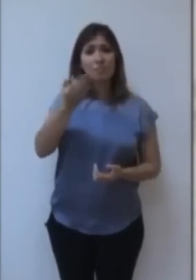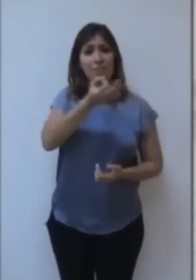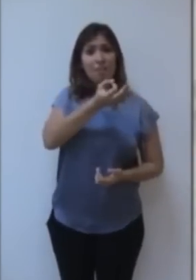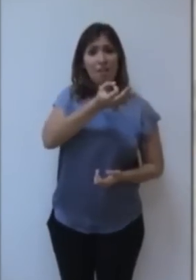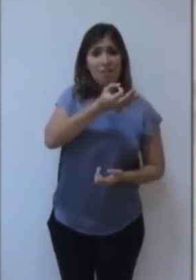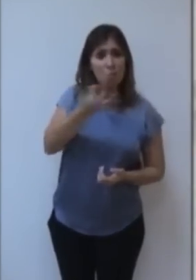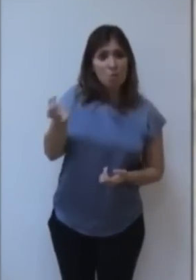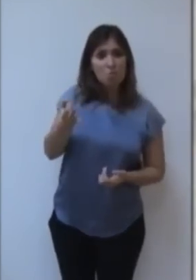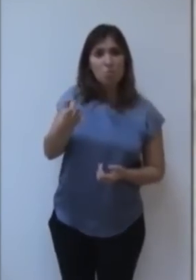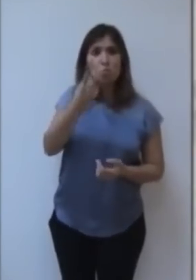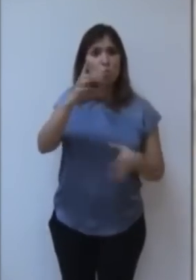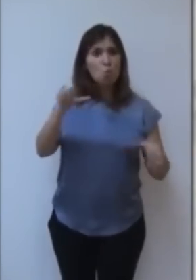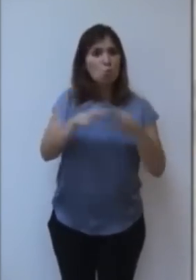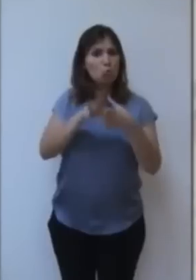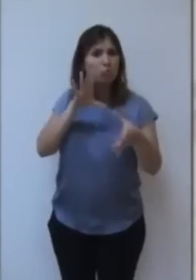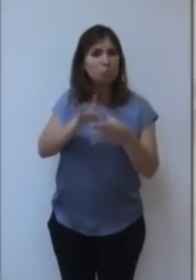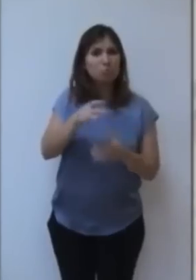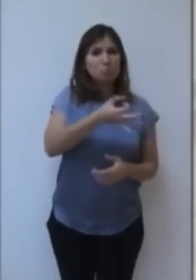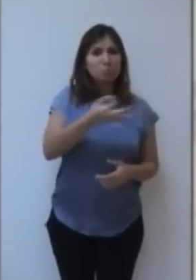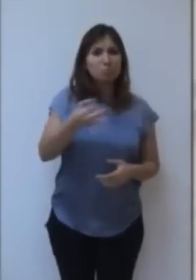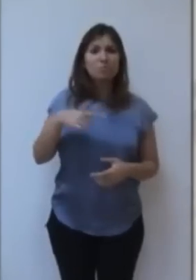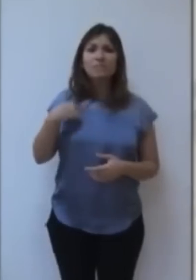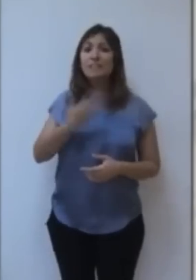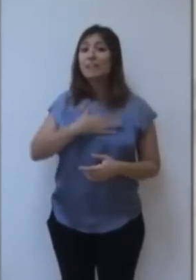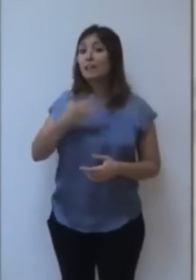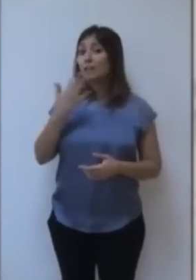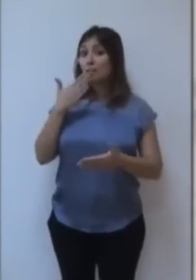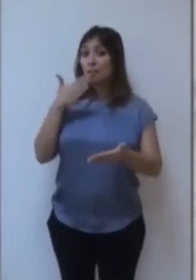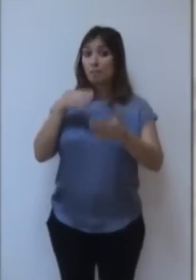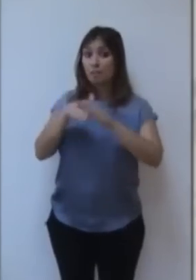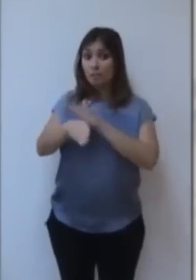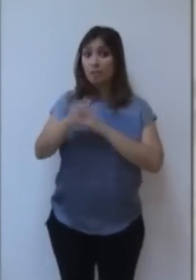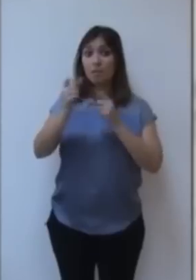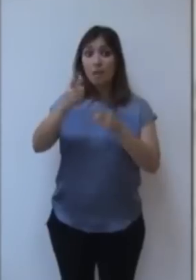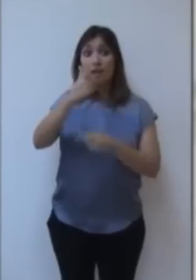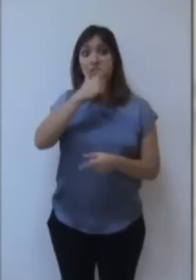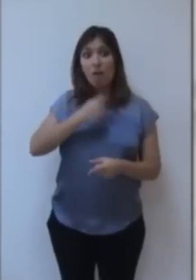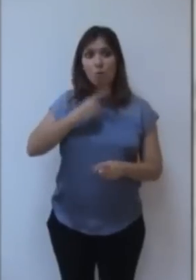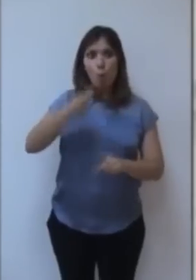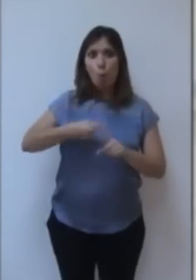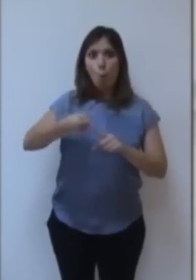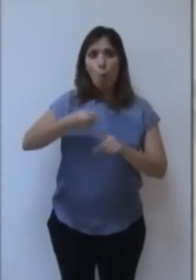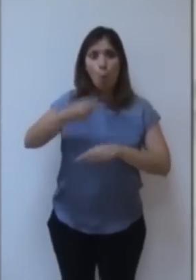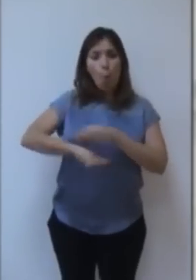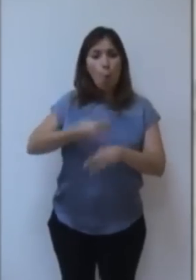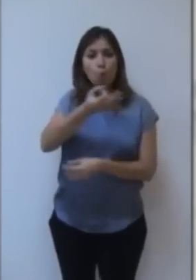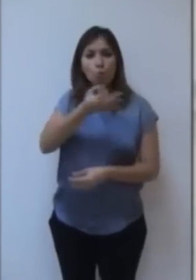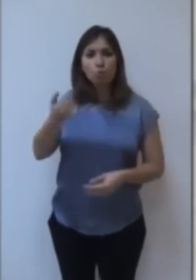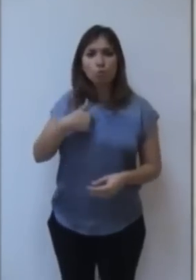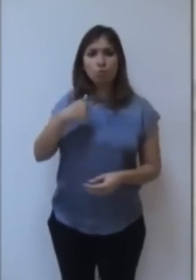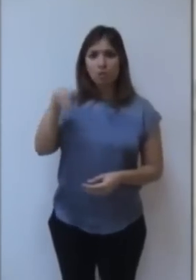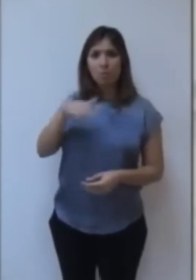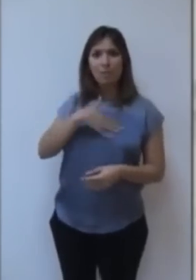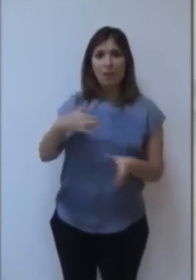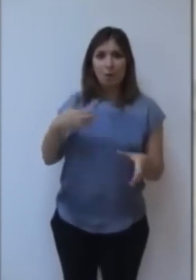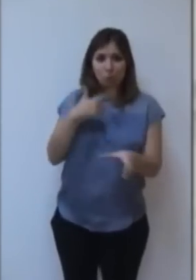adecuado para un grupo, si lo que estamos haciendo es que sea accesible y facilitador y usable y funcional, yo también quiero ser del